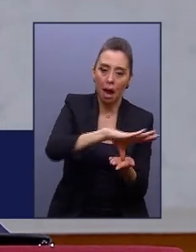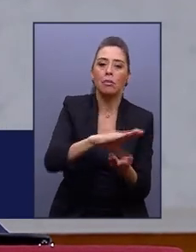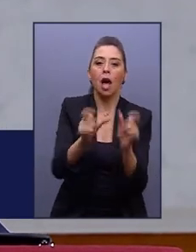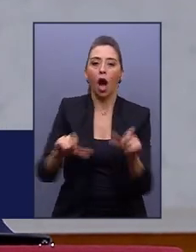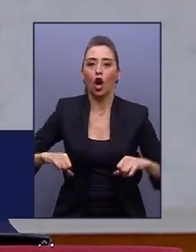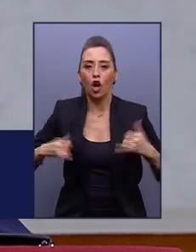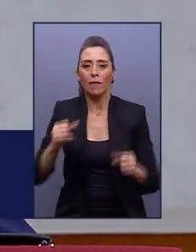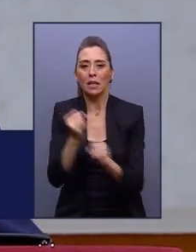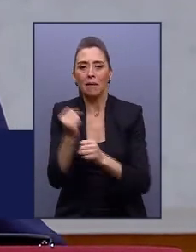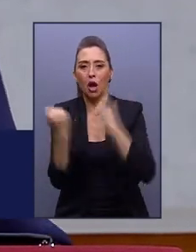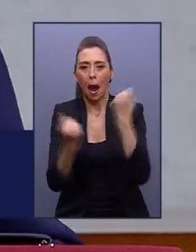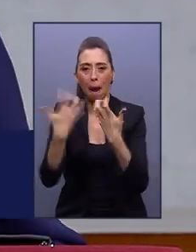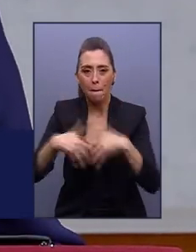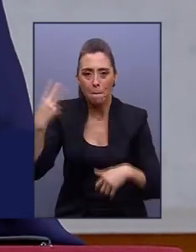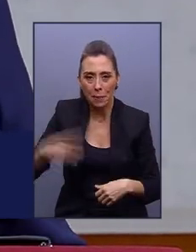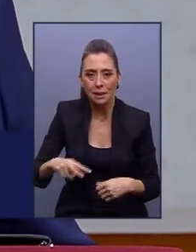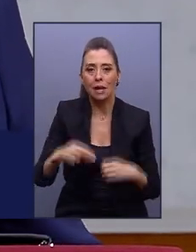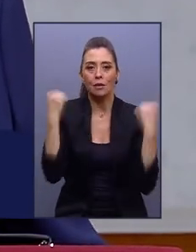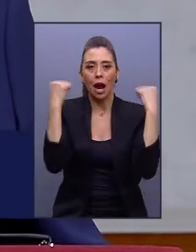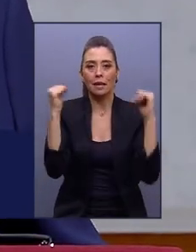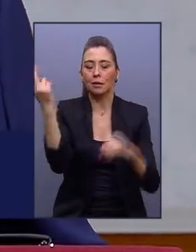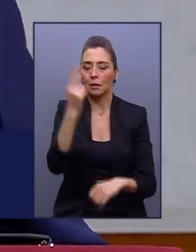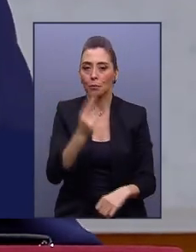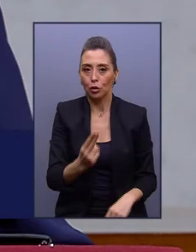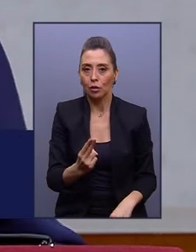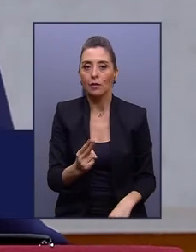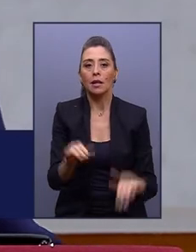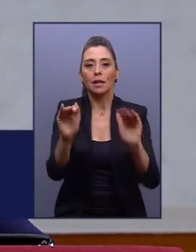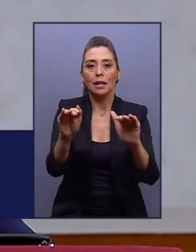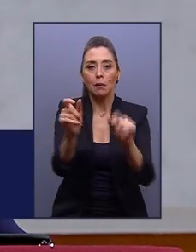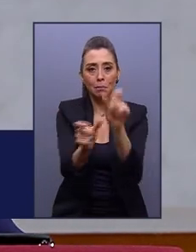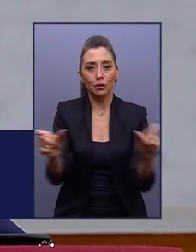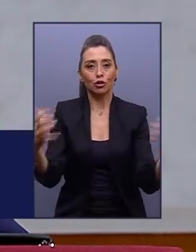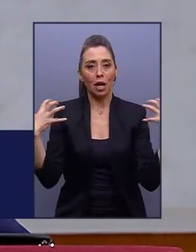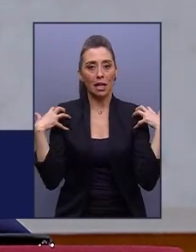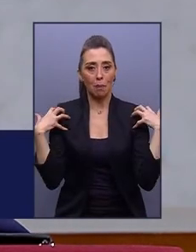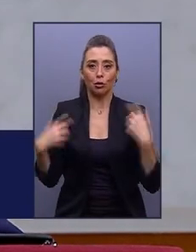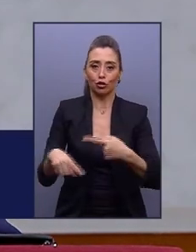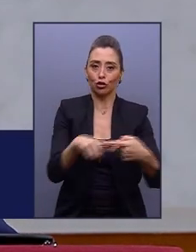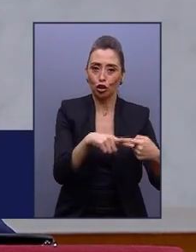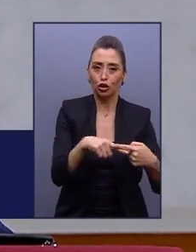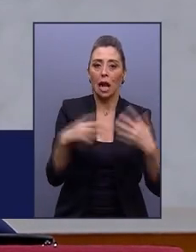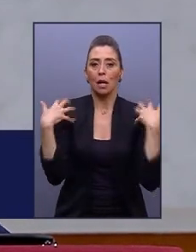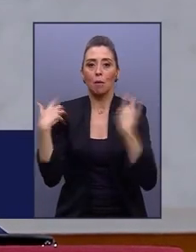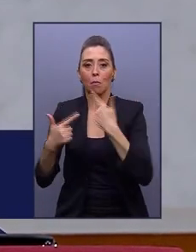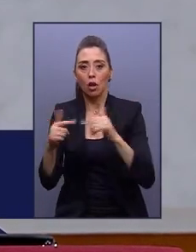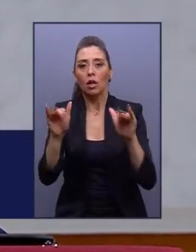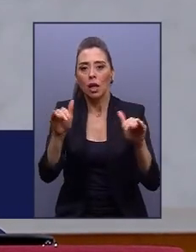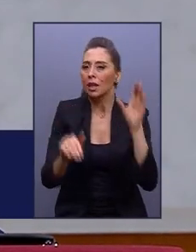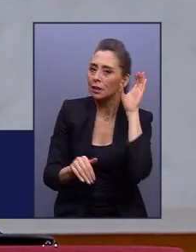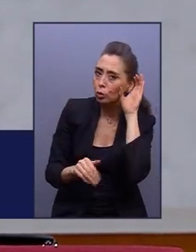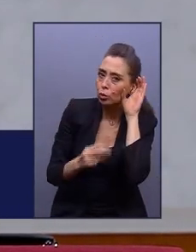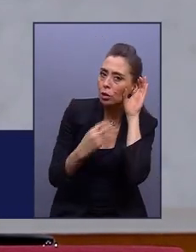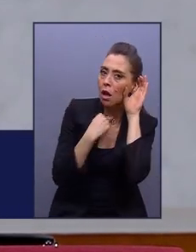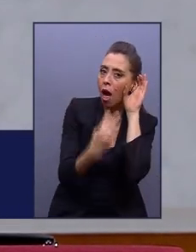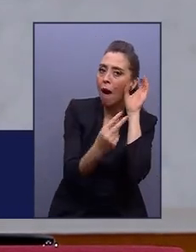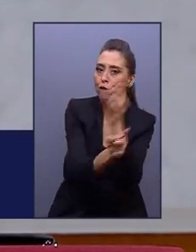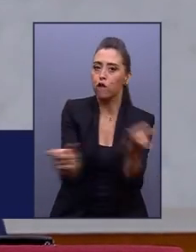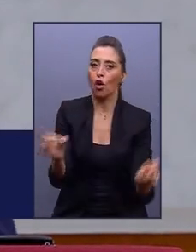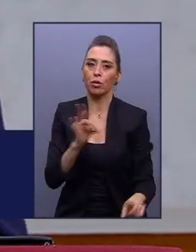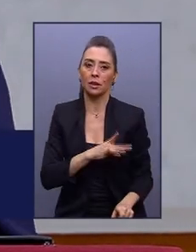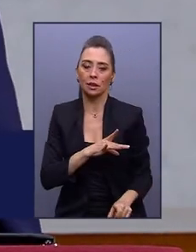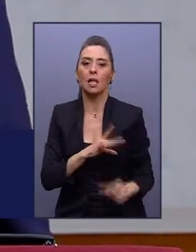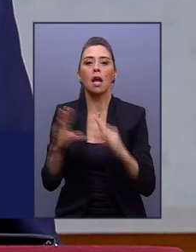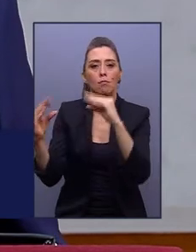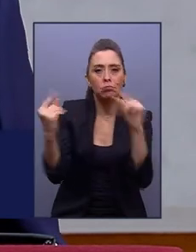trabajadores, a los empresarios, a los artistas, a los deportistas. Quiero llamar a los que tienen responsabilidades sociales o políticas a escuchar las voces de Chile, a